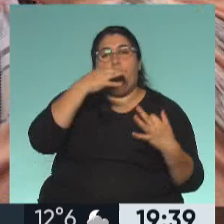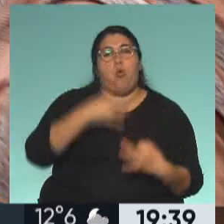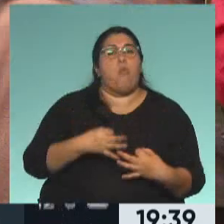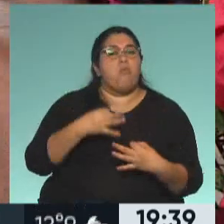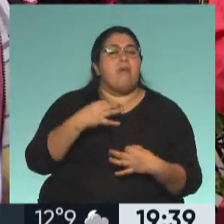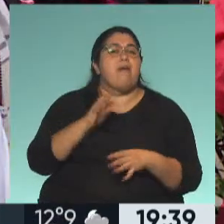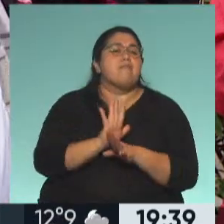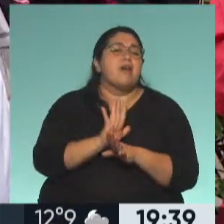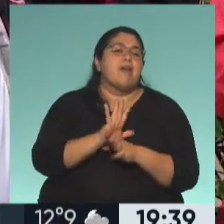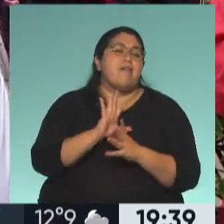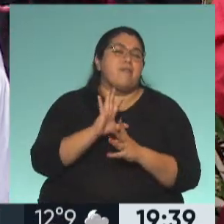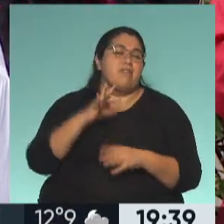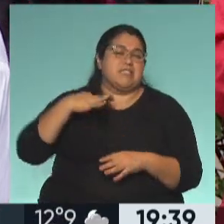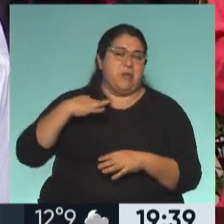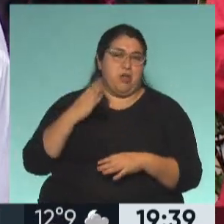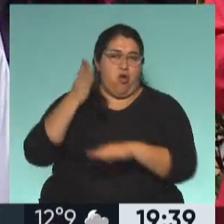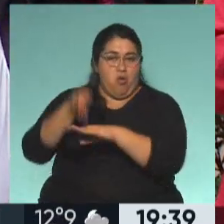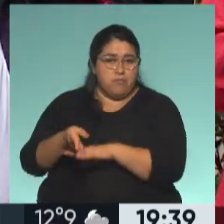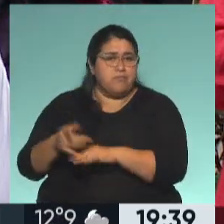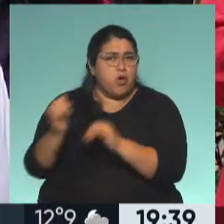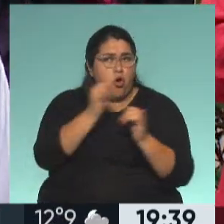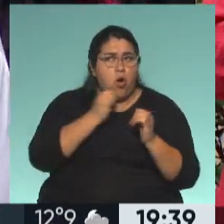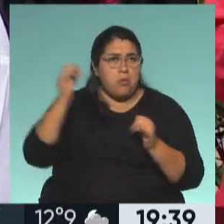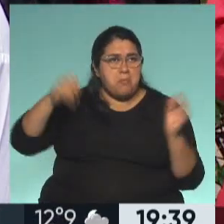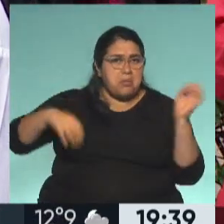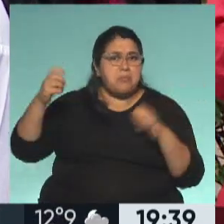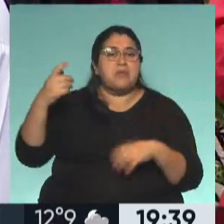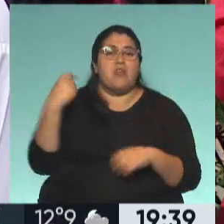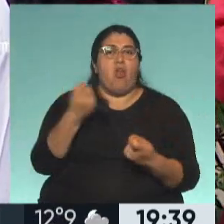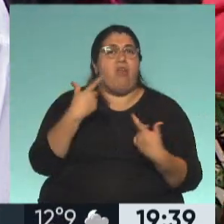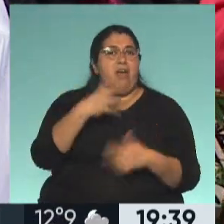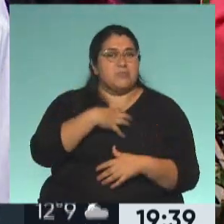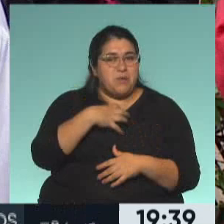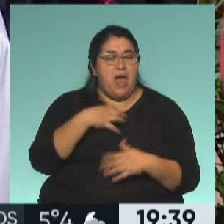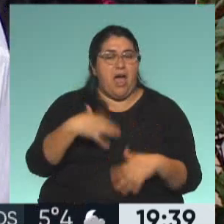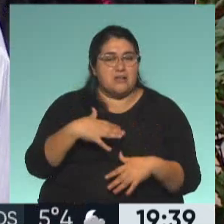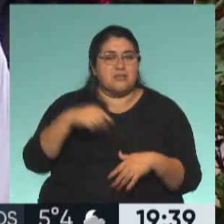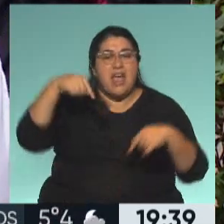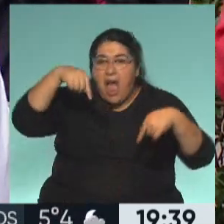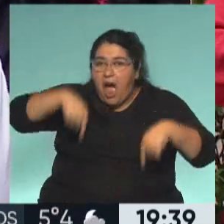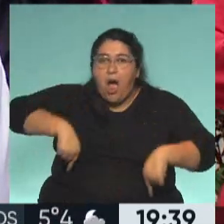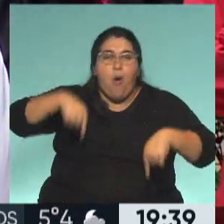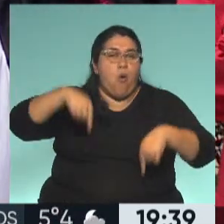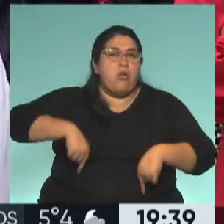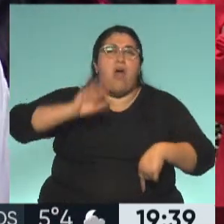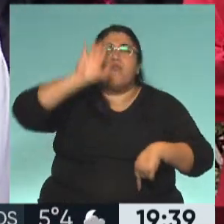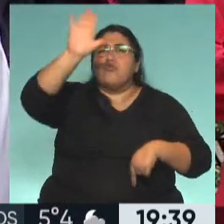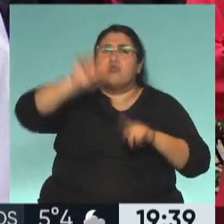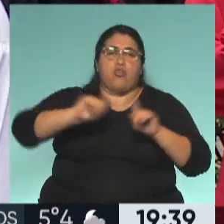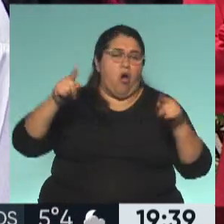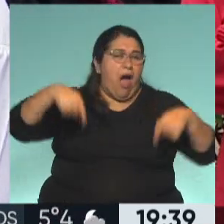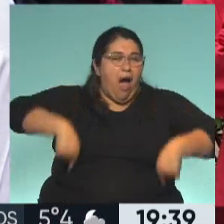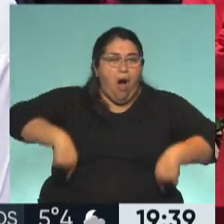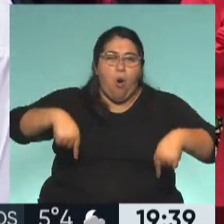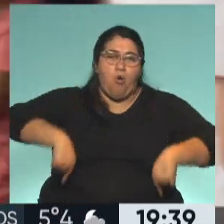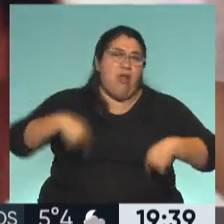cívico. Y vinieron mucha juventud que nos da mucha esperanza, porque es el ahora, no el futuro, es el ahora lo